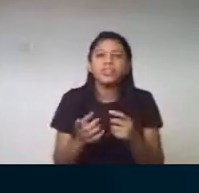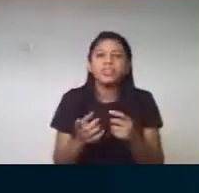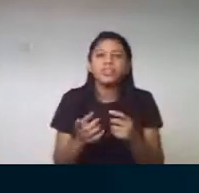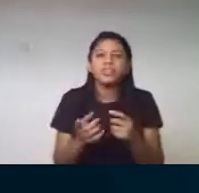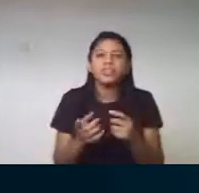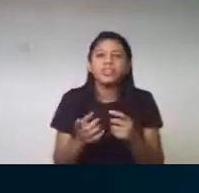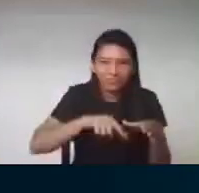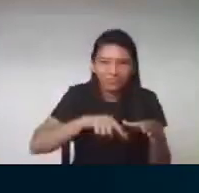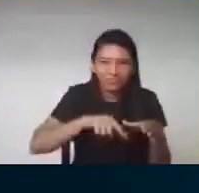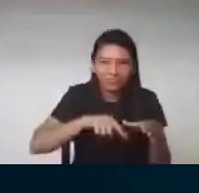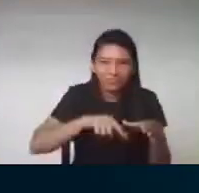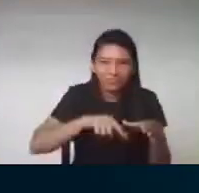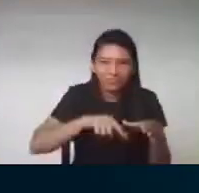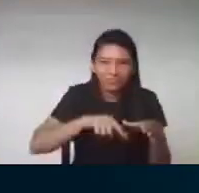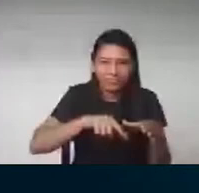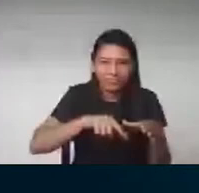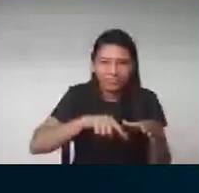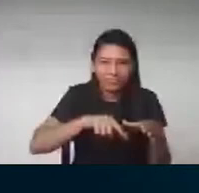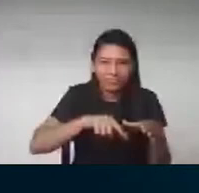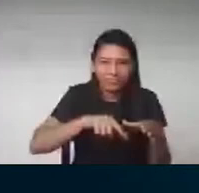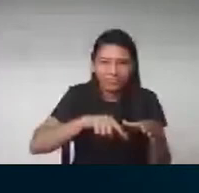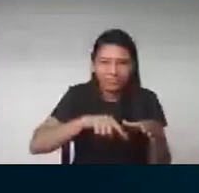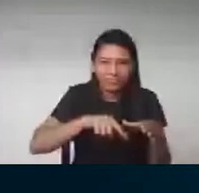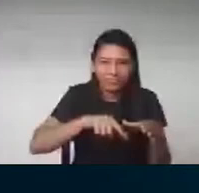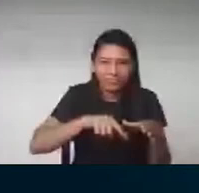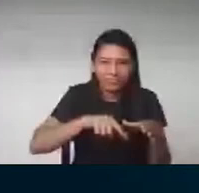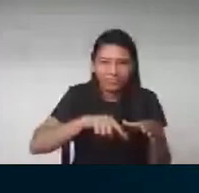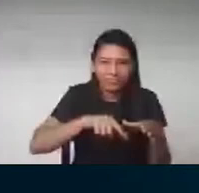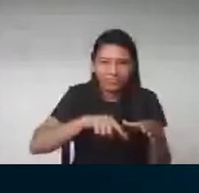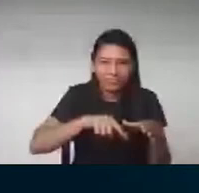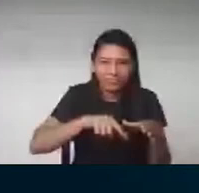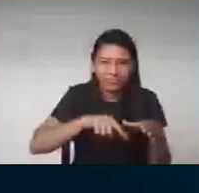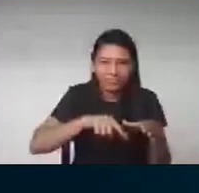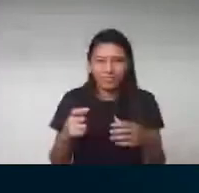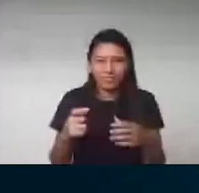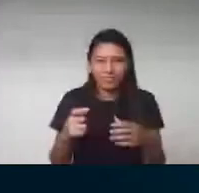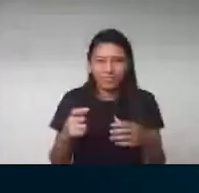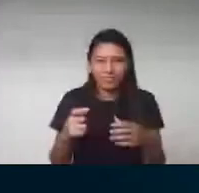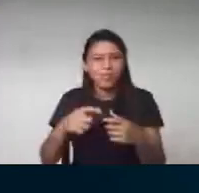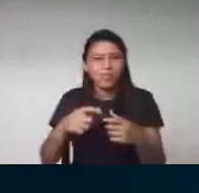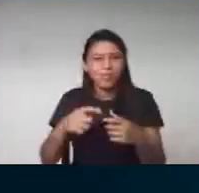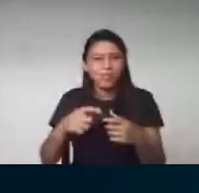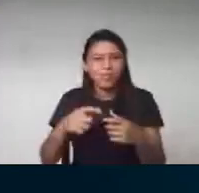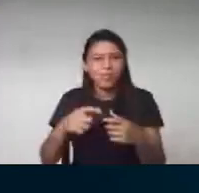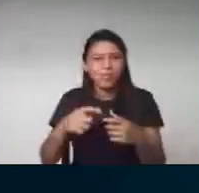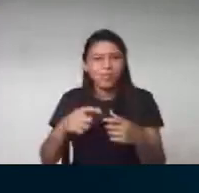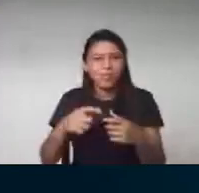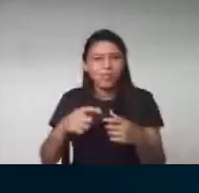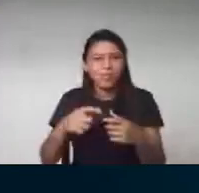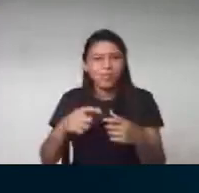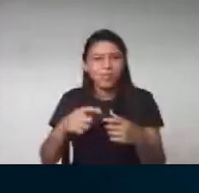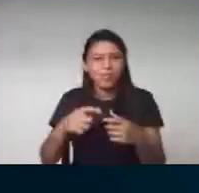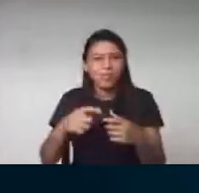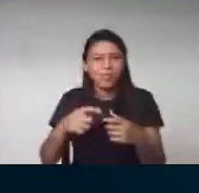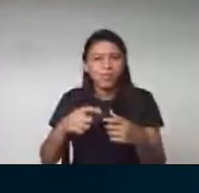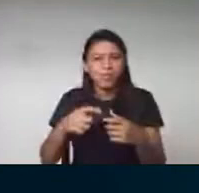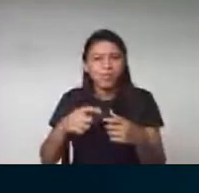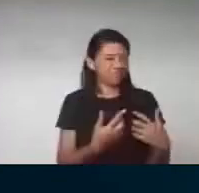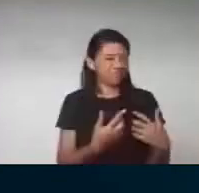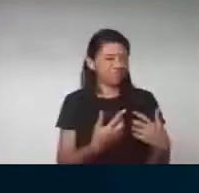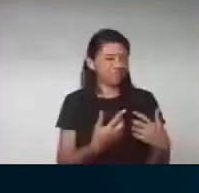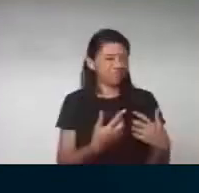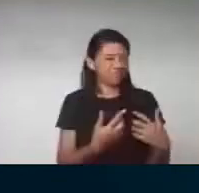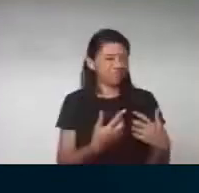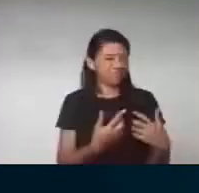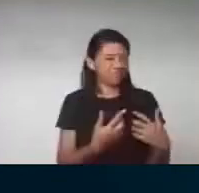¿Qué tipos de trabajo realizamos nosotros? Nosotros, por un lado, realizamos el diagnóstico de todos los problemas que puedan ocurrir en cualquier proceso o el diseño de producto